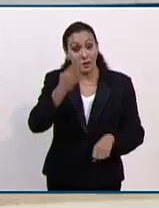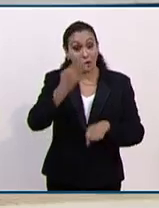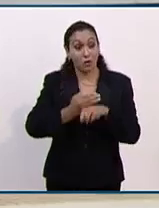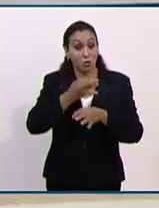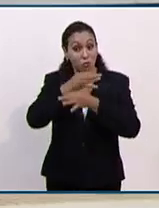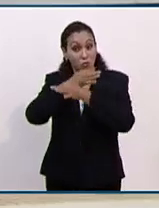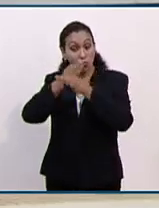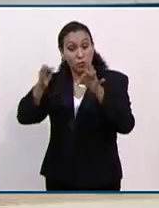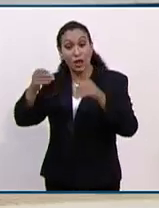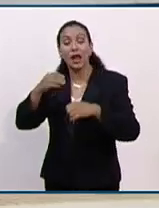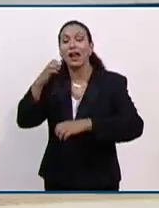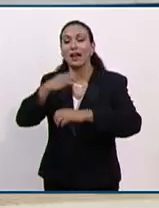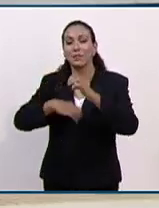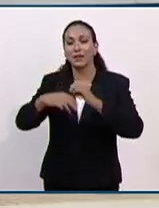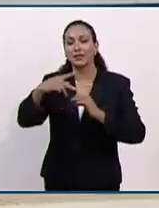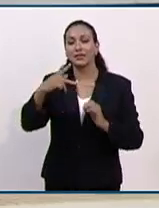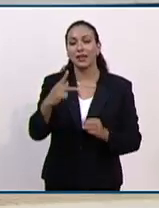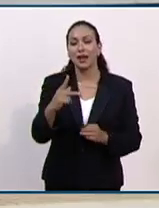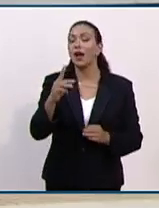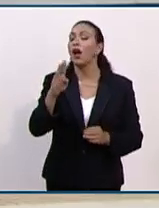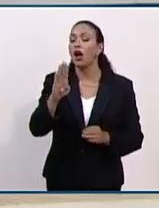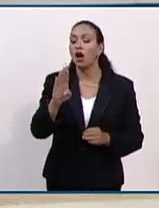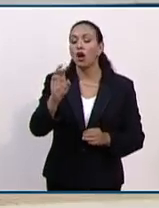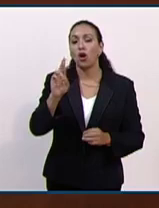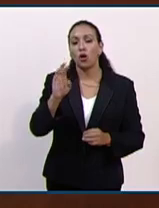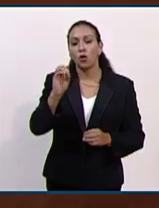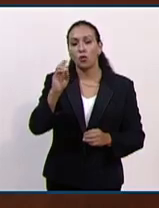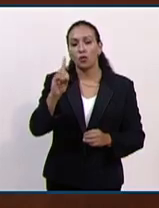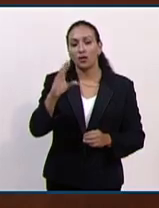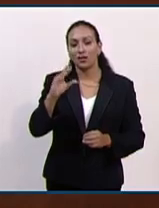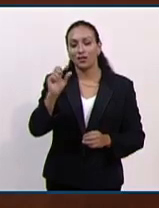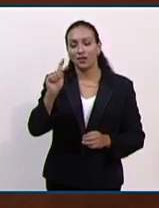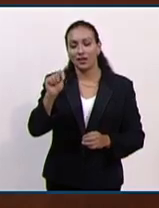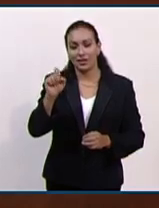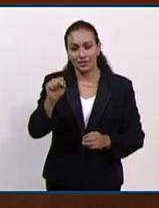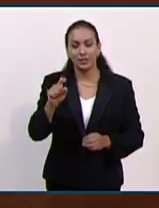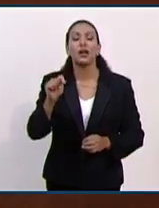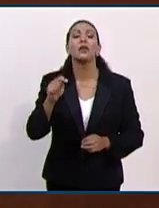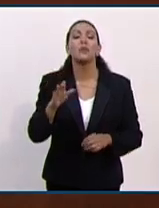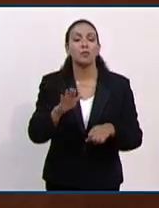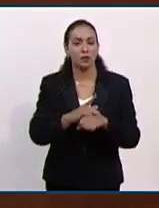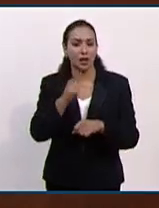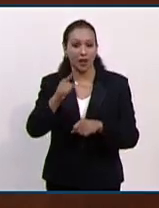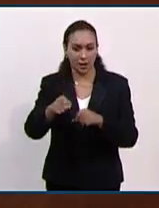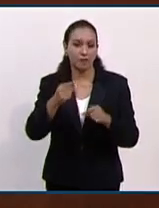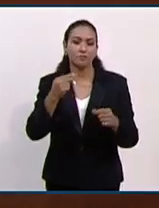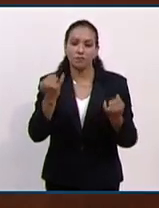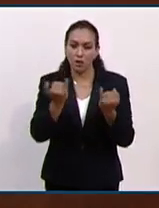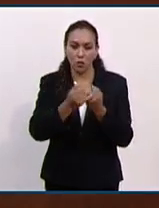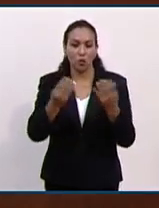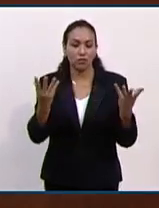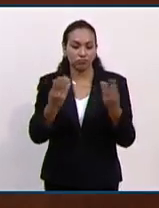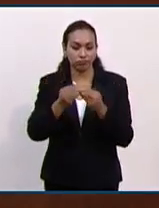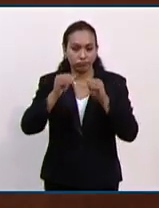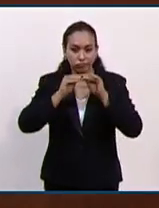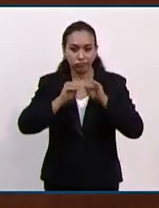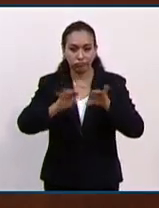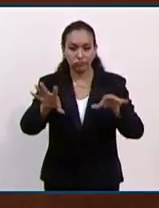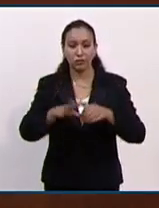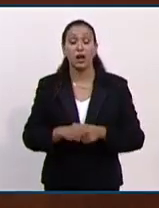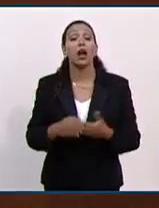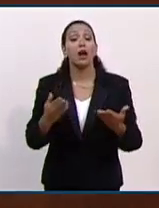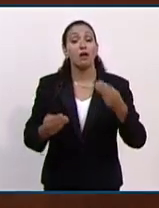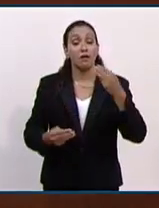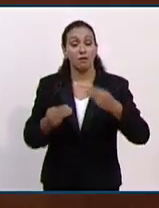a la empresa Broadcast, que prestó sus servicios de producción en el promocional cuestionado. El magistrado estima que el